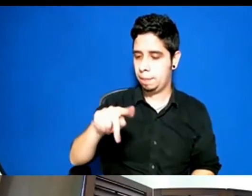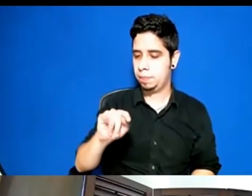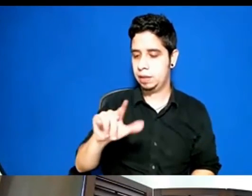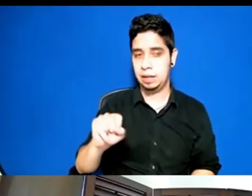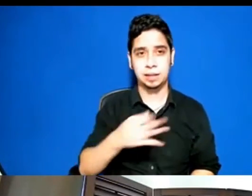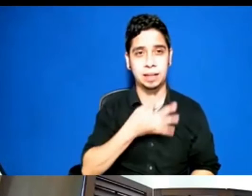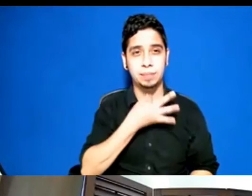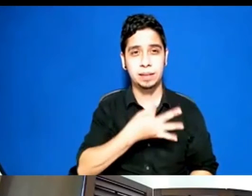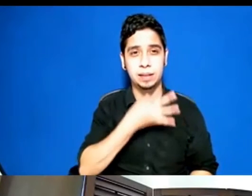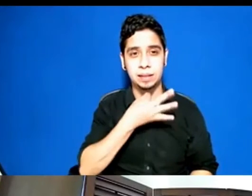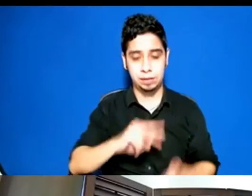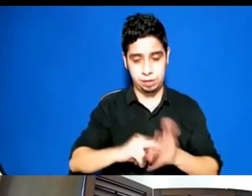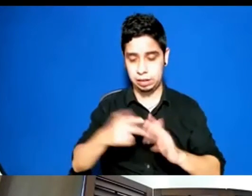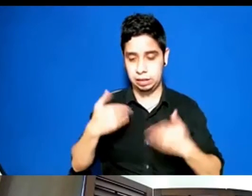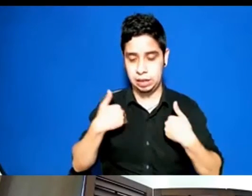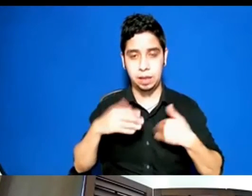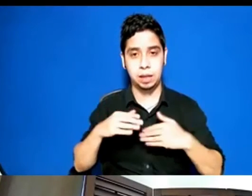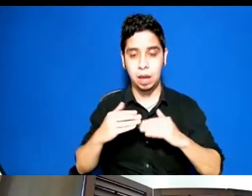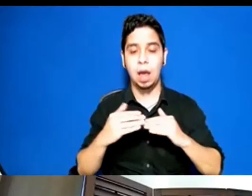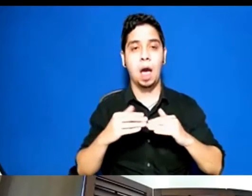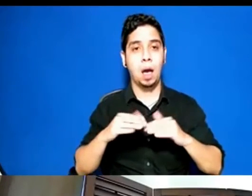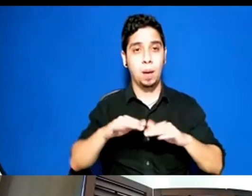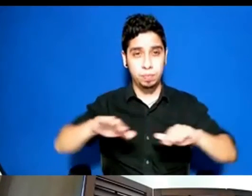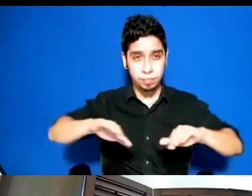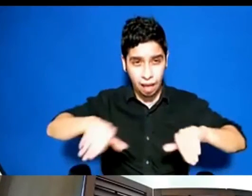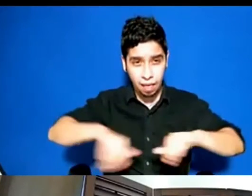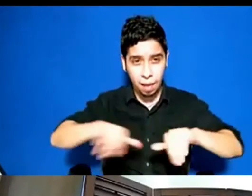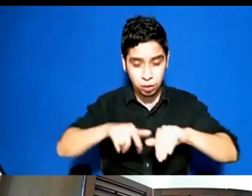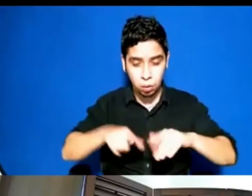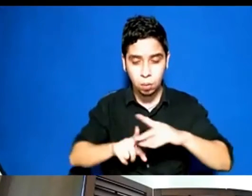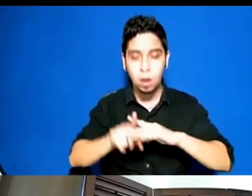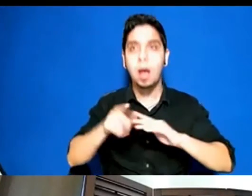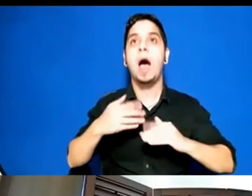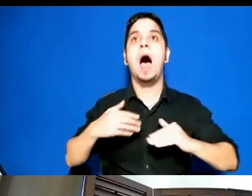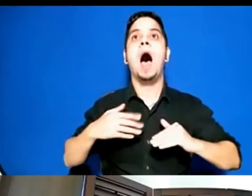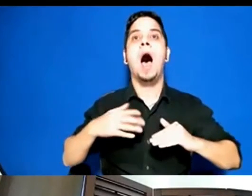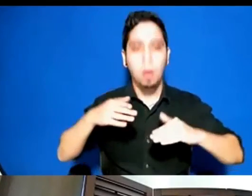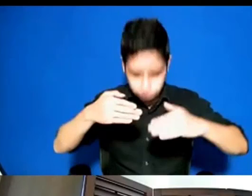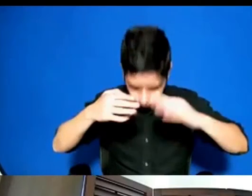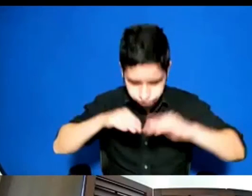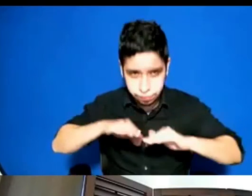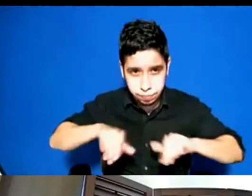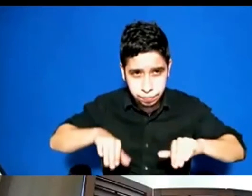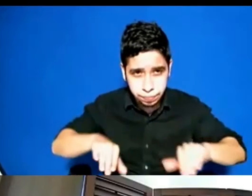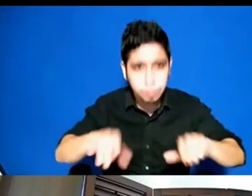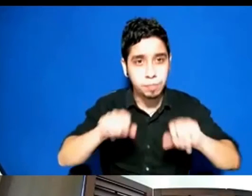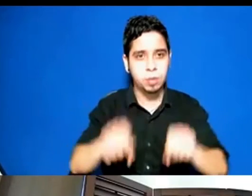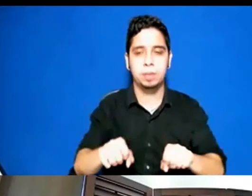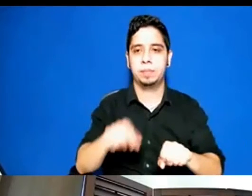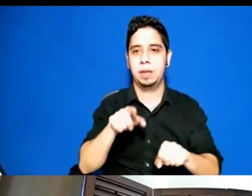Bajo condiciones normales y sin estrés, pues los científicos dicen que ella puede estar